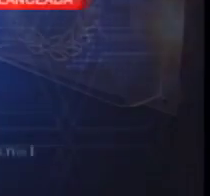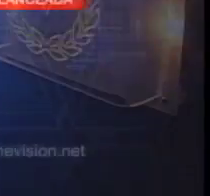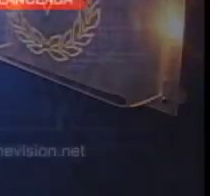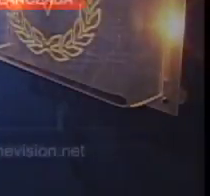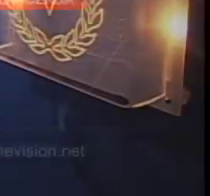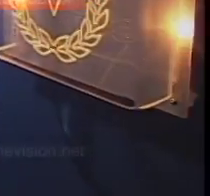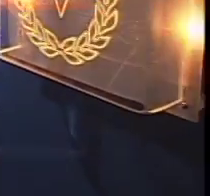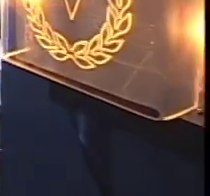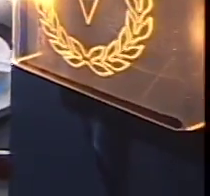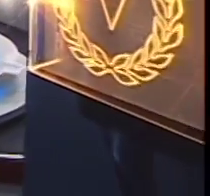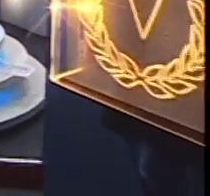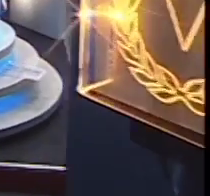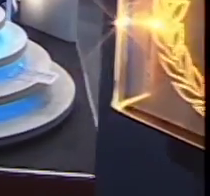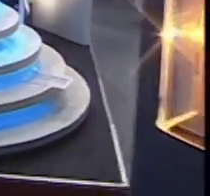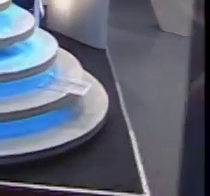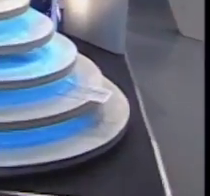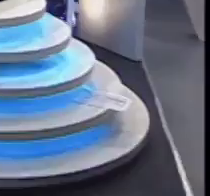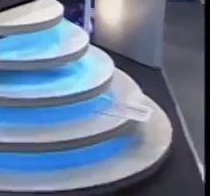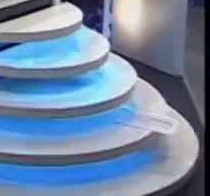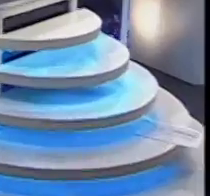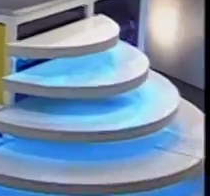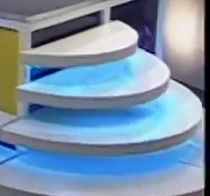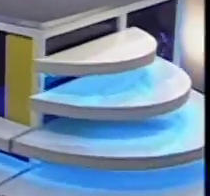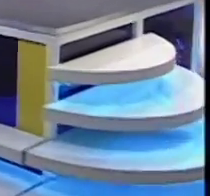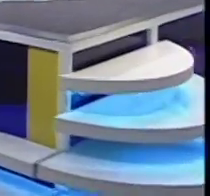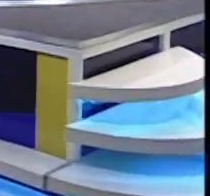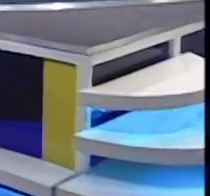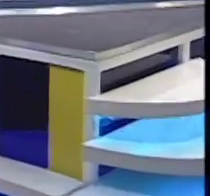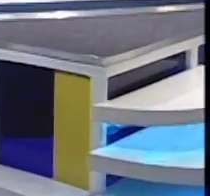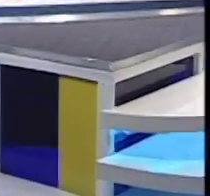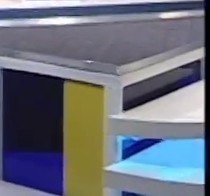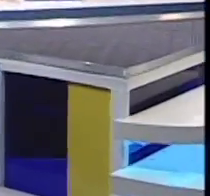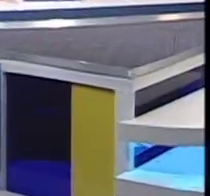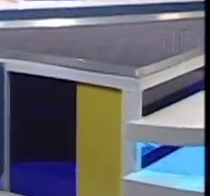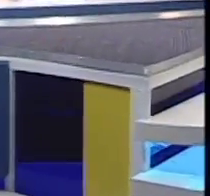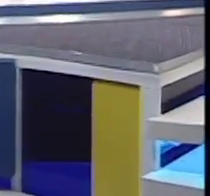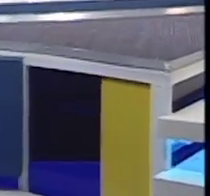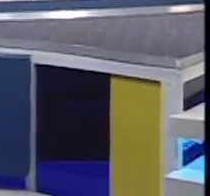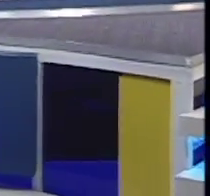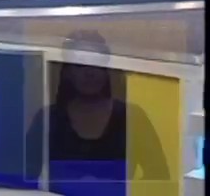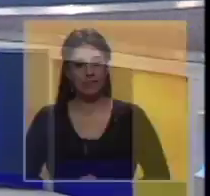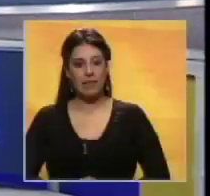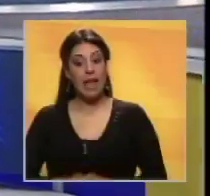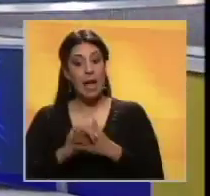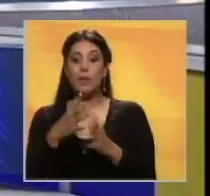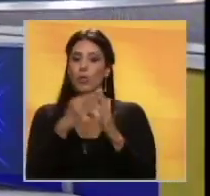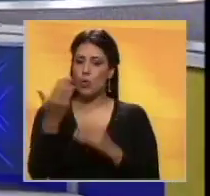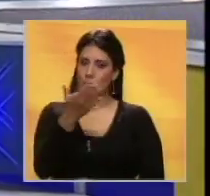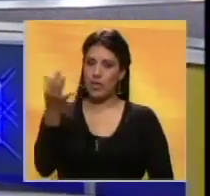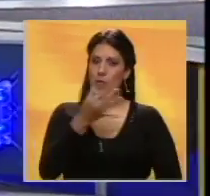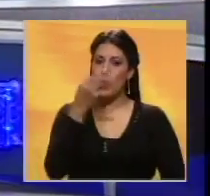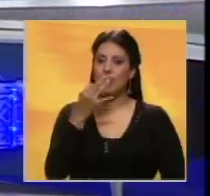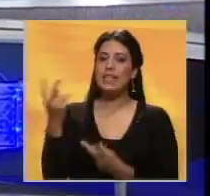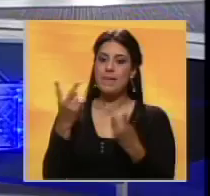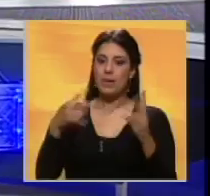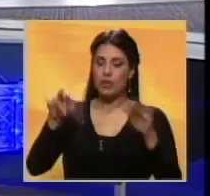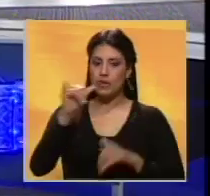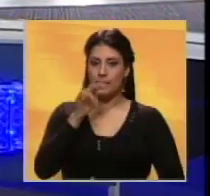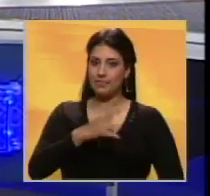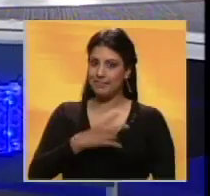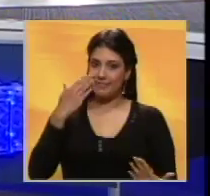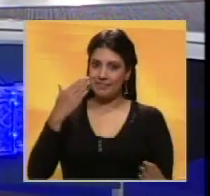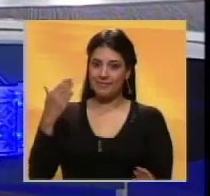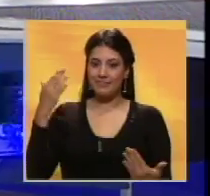Noticiero Venevisión. Información justa y balanceada. Amigos, para todos, muy buenas tardes y sean bienvenidos